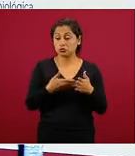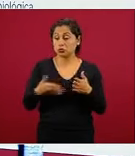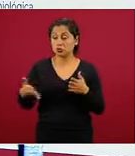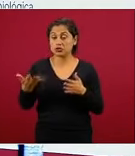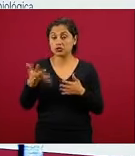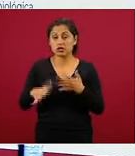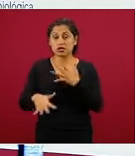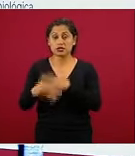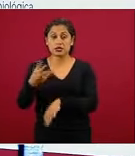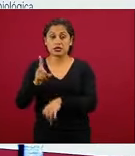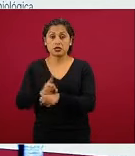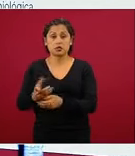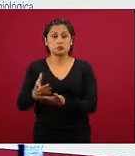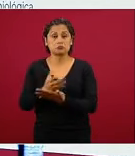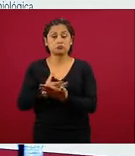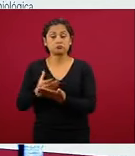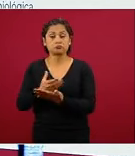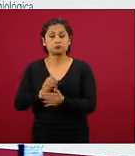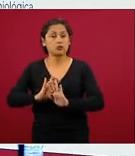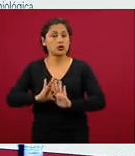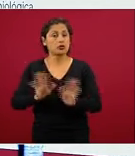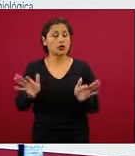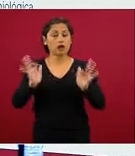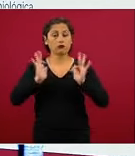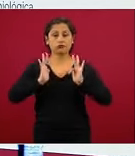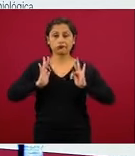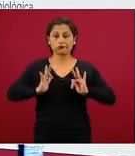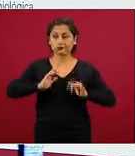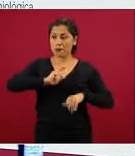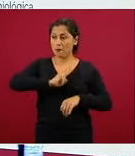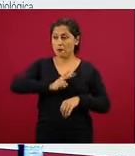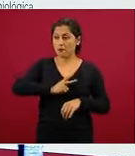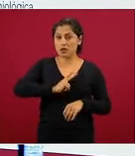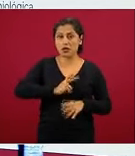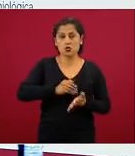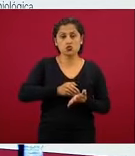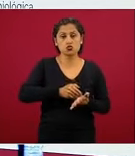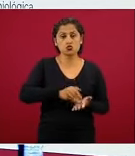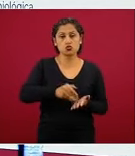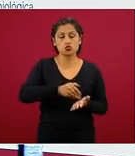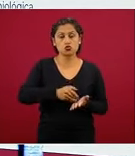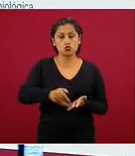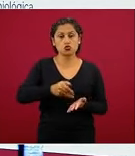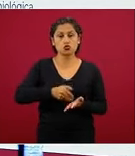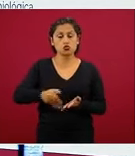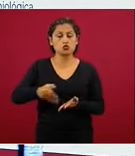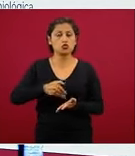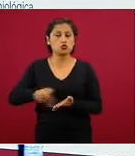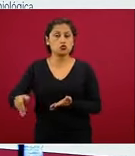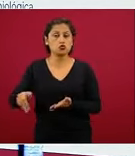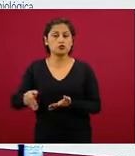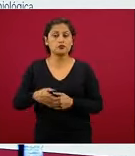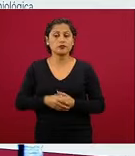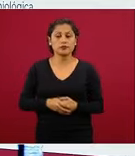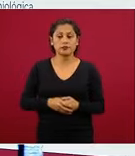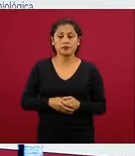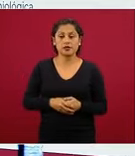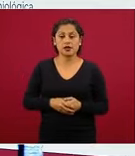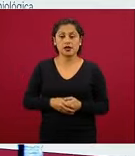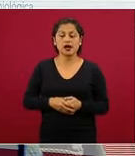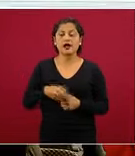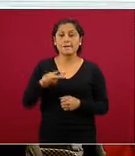15 días, ya no contagian, ya no tienen ninguna alteración, excepto también un segmento de este número,